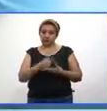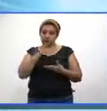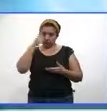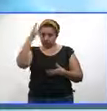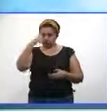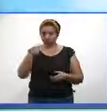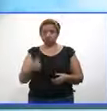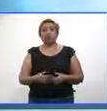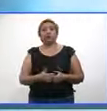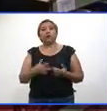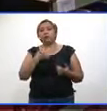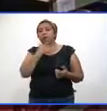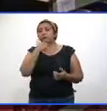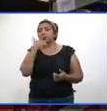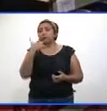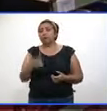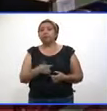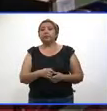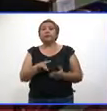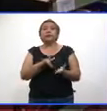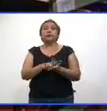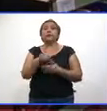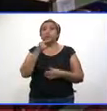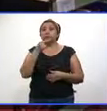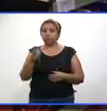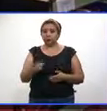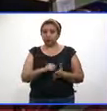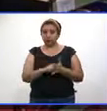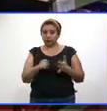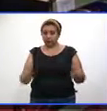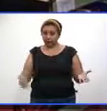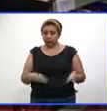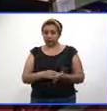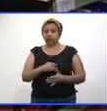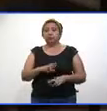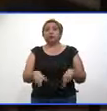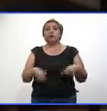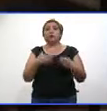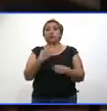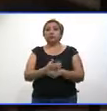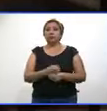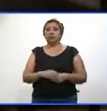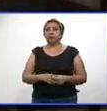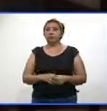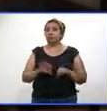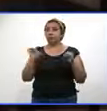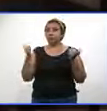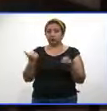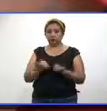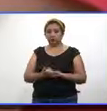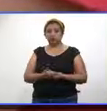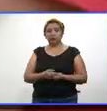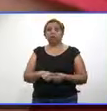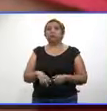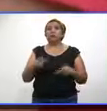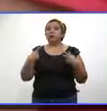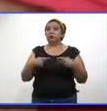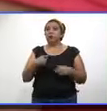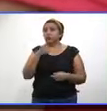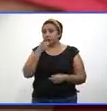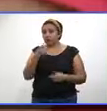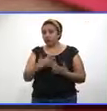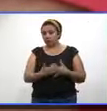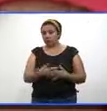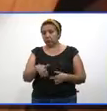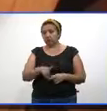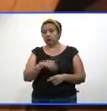privada Construyendo Sonrisas, que apoyan a niños con terapias médicas y de rehabilitación. La asociación es beneficiaria con el redondeo de la